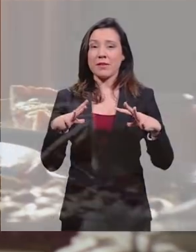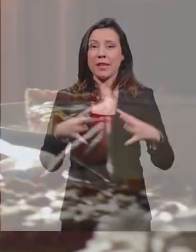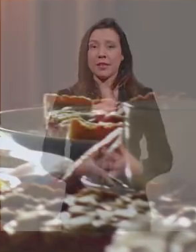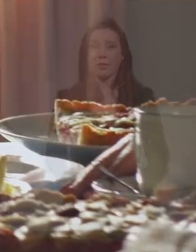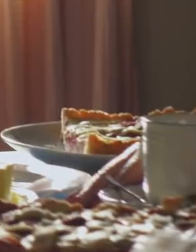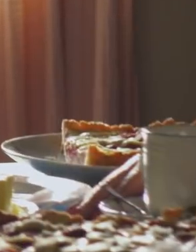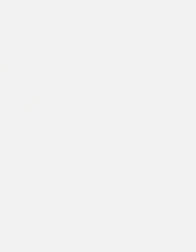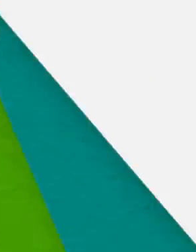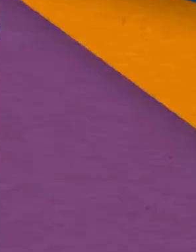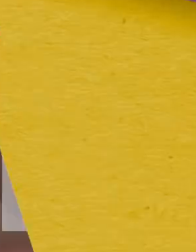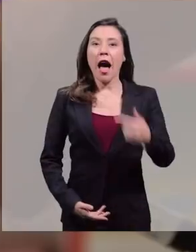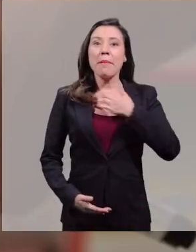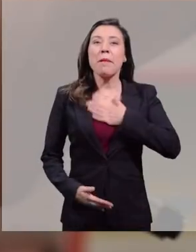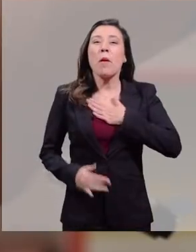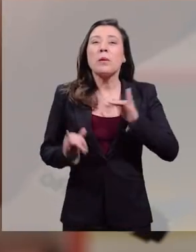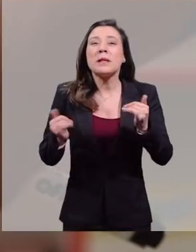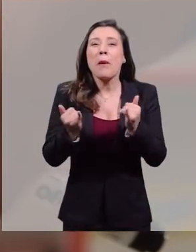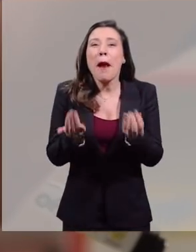Me gustaría jugar más con